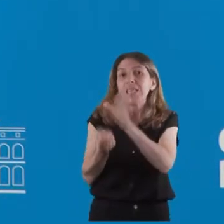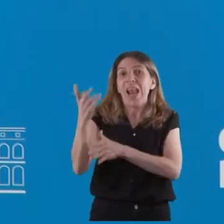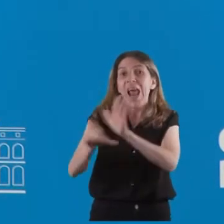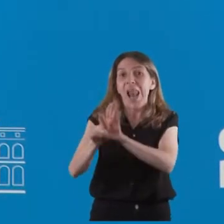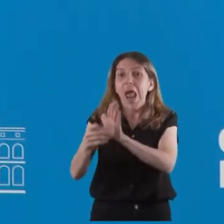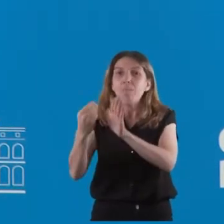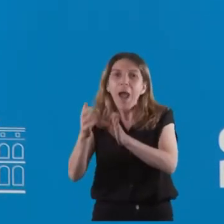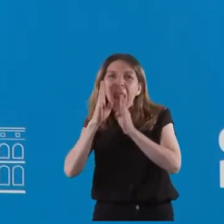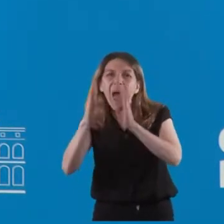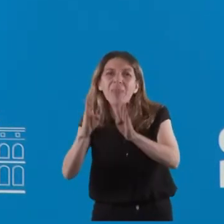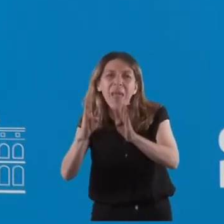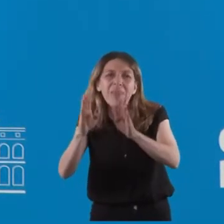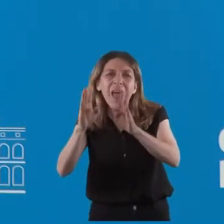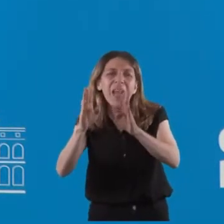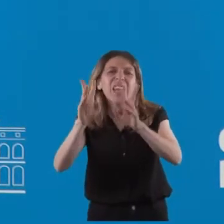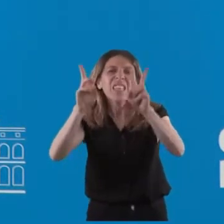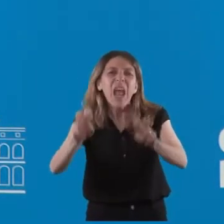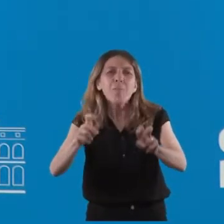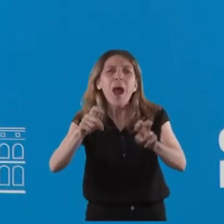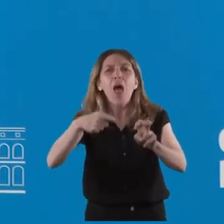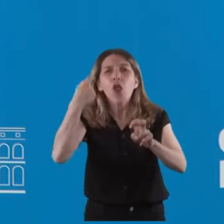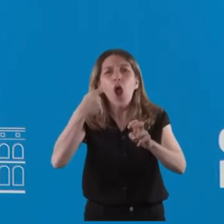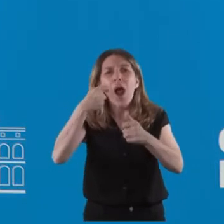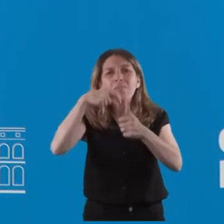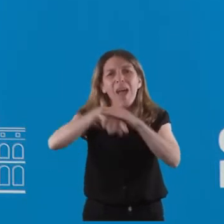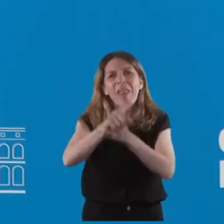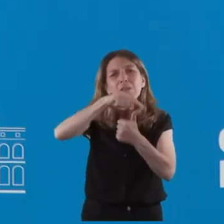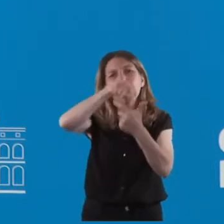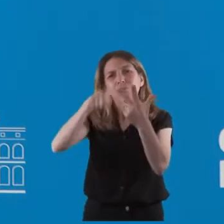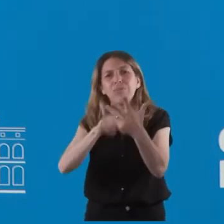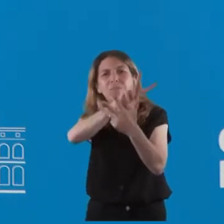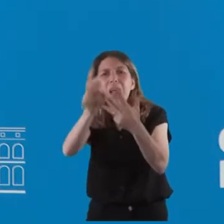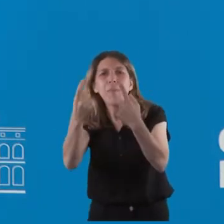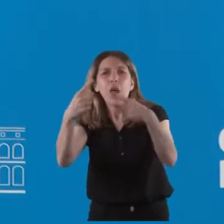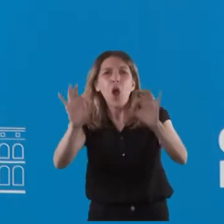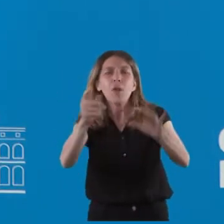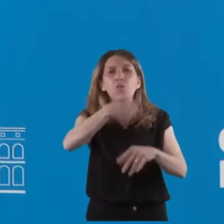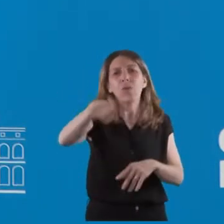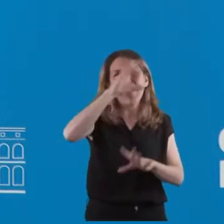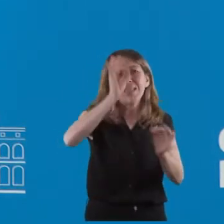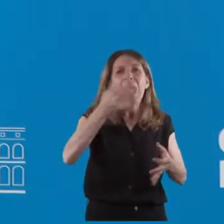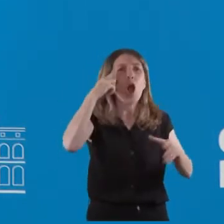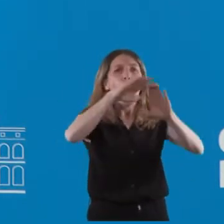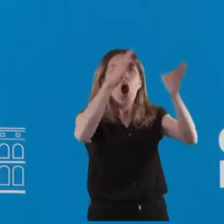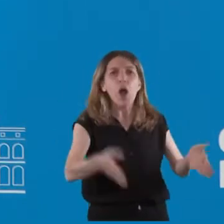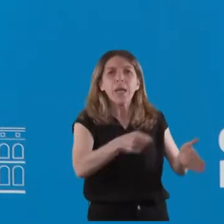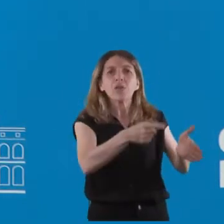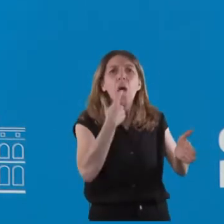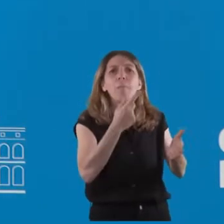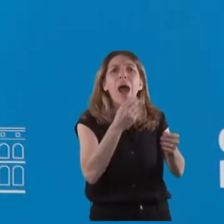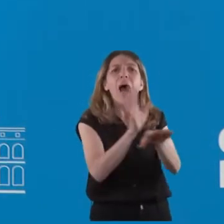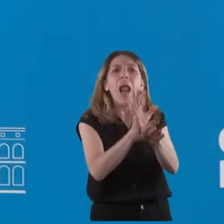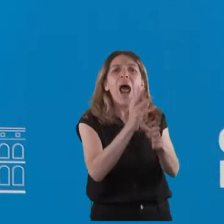e integradora con respecto al tema usted sabe que está en discusión en este momento en el congreso de la nación la despenalización del cannabis